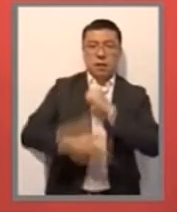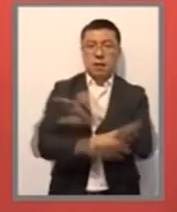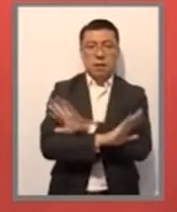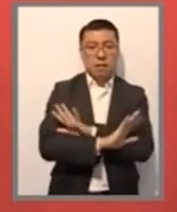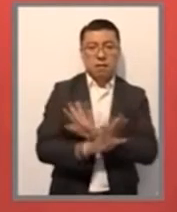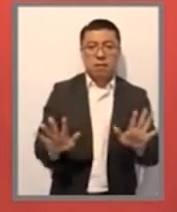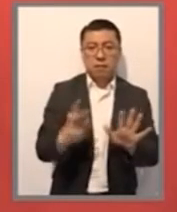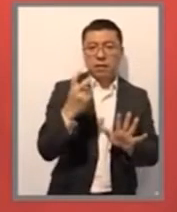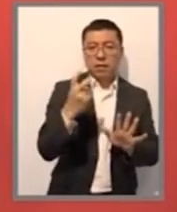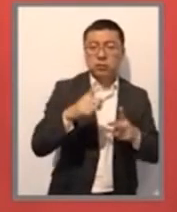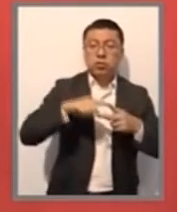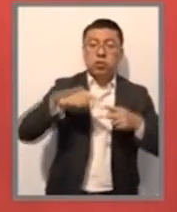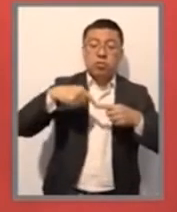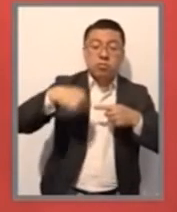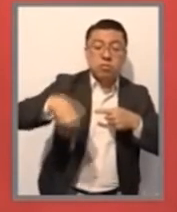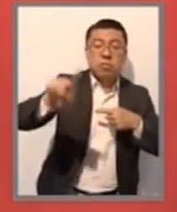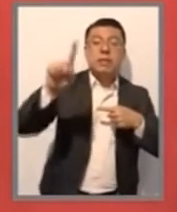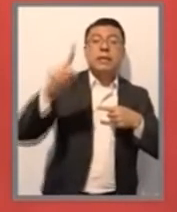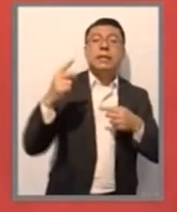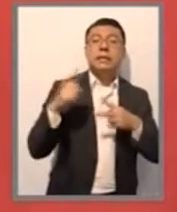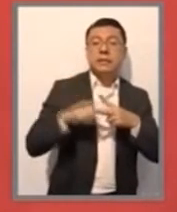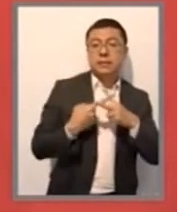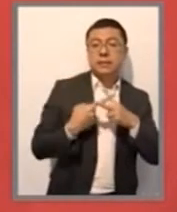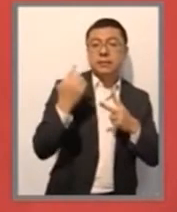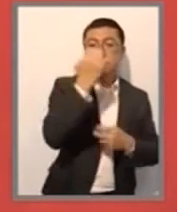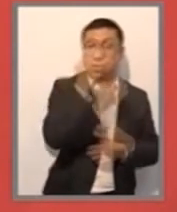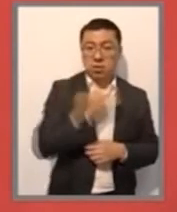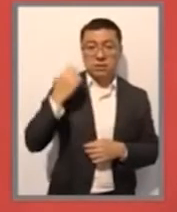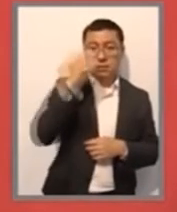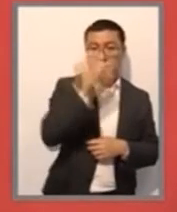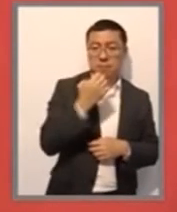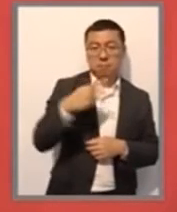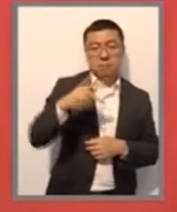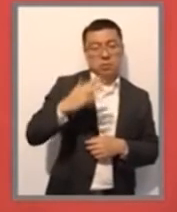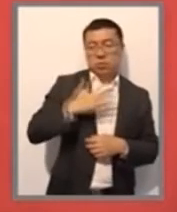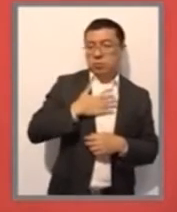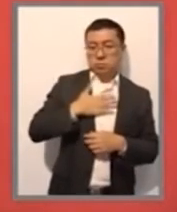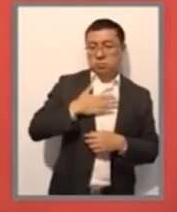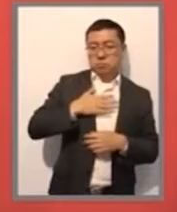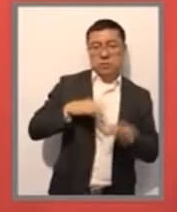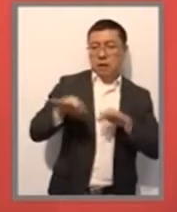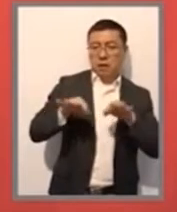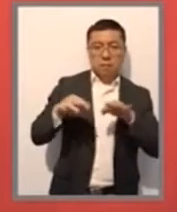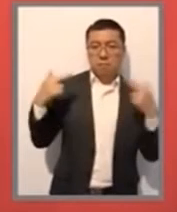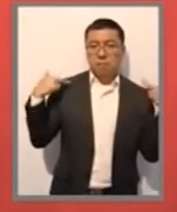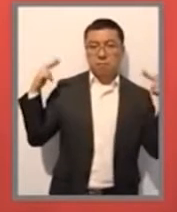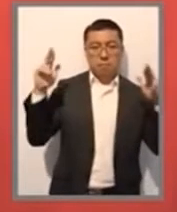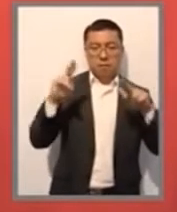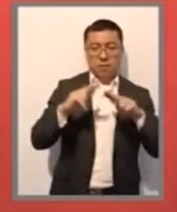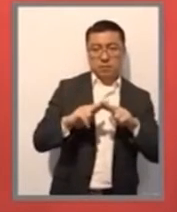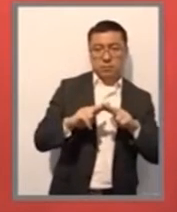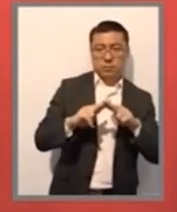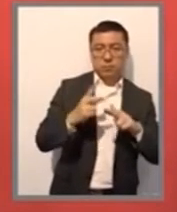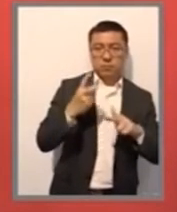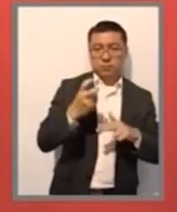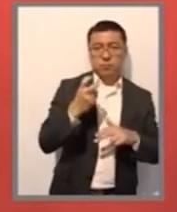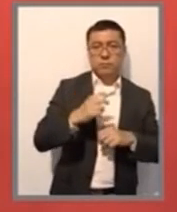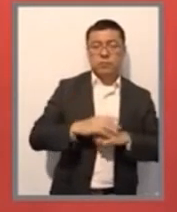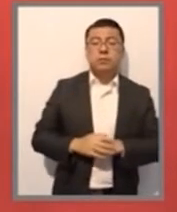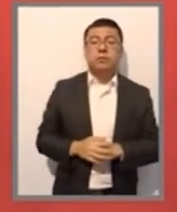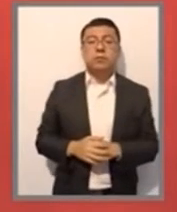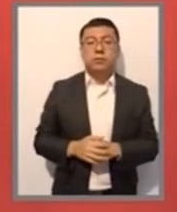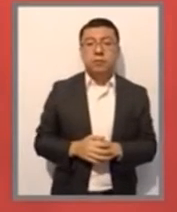de evaluación. Ya ese es un trabajo que nos corresponde a nosotros como docentes, como directivos, y vamos a concretarnos